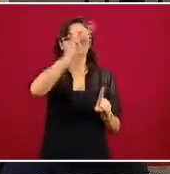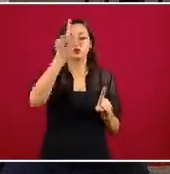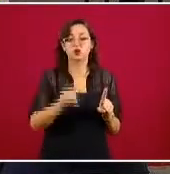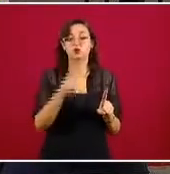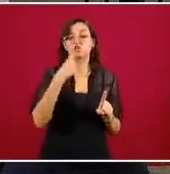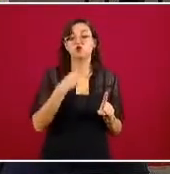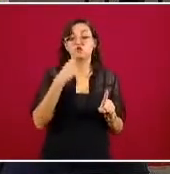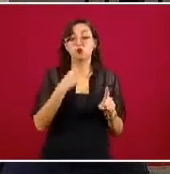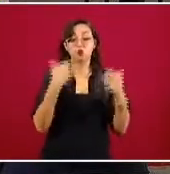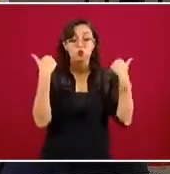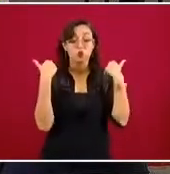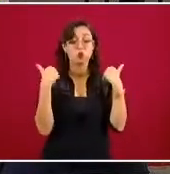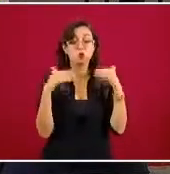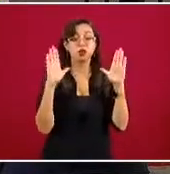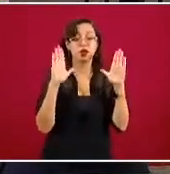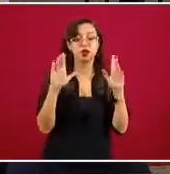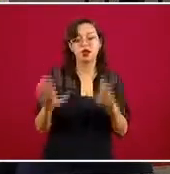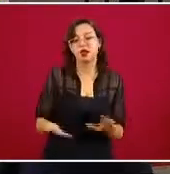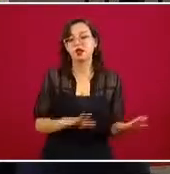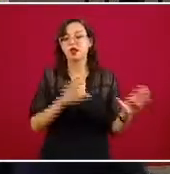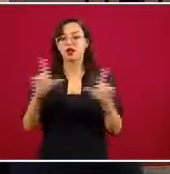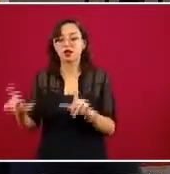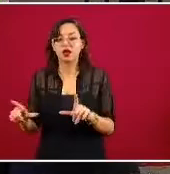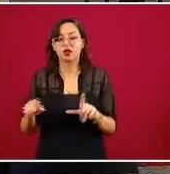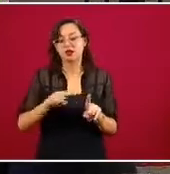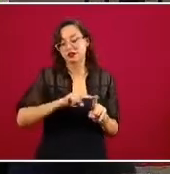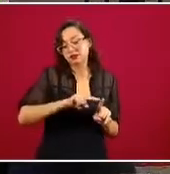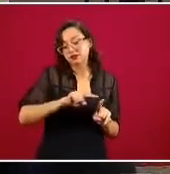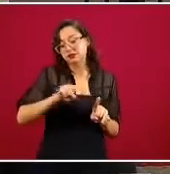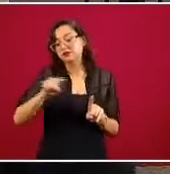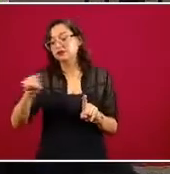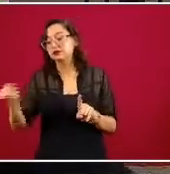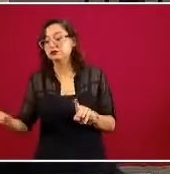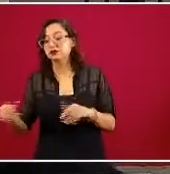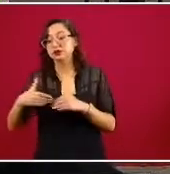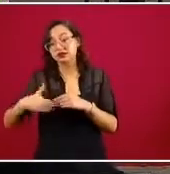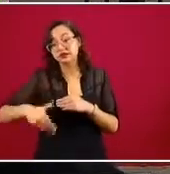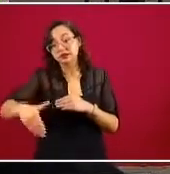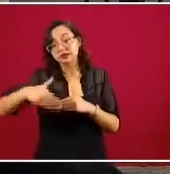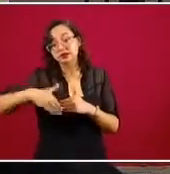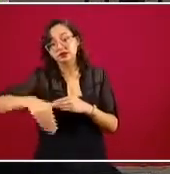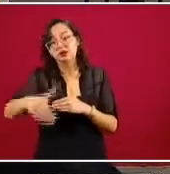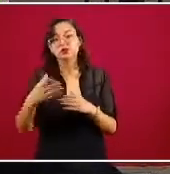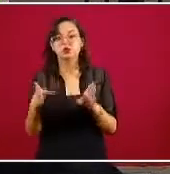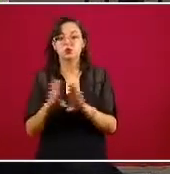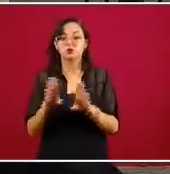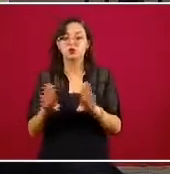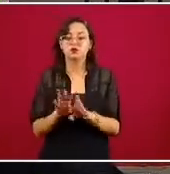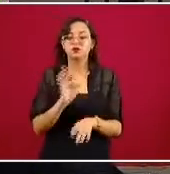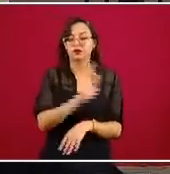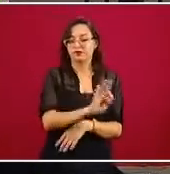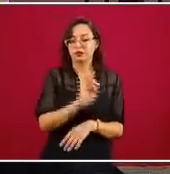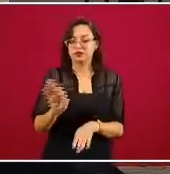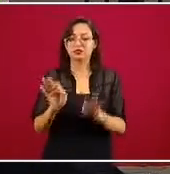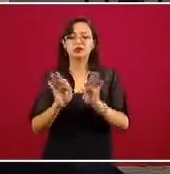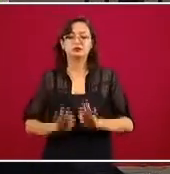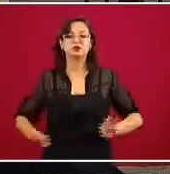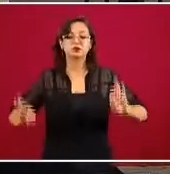curva proyectada, es decir, lo que va a venir dado el comportamiento de la epidemia, solo para indicar algunas fechas